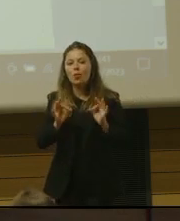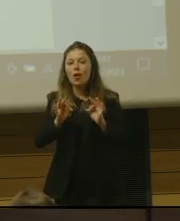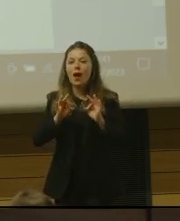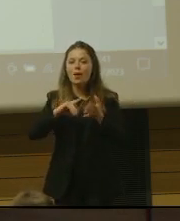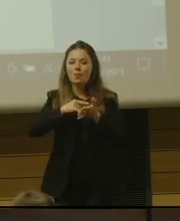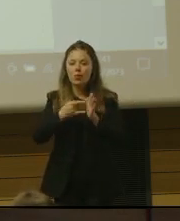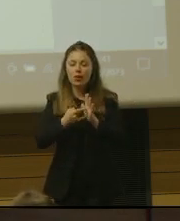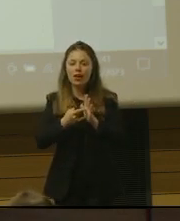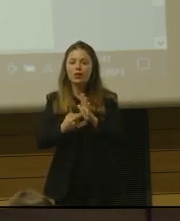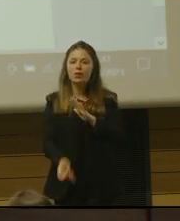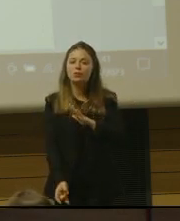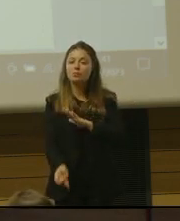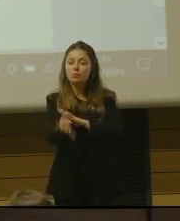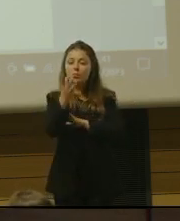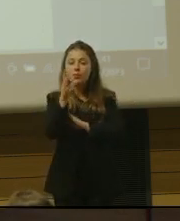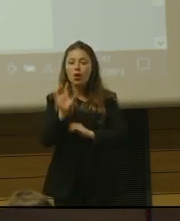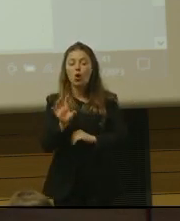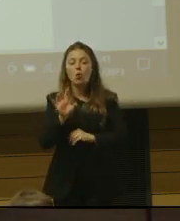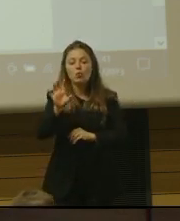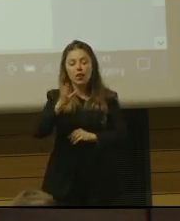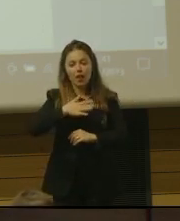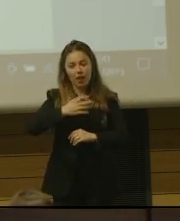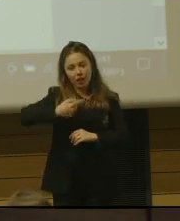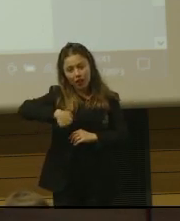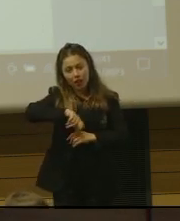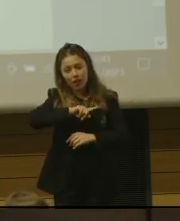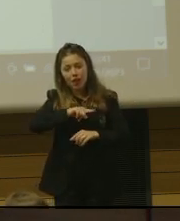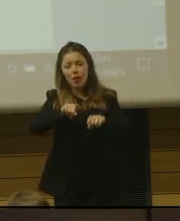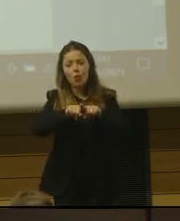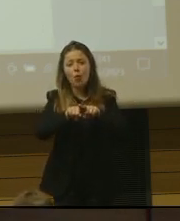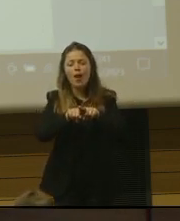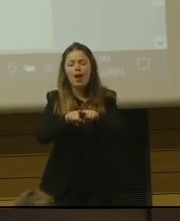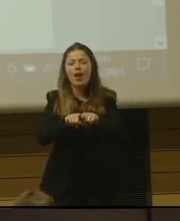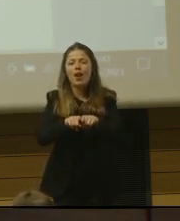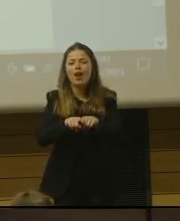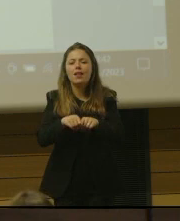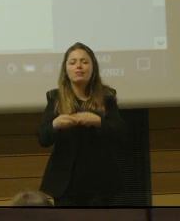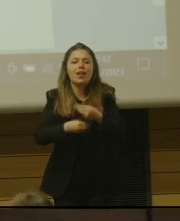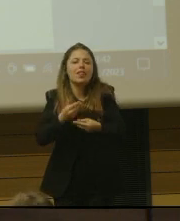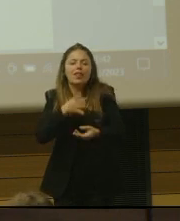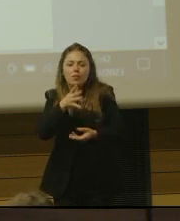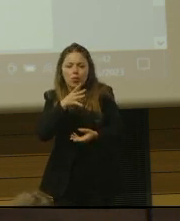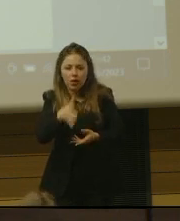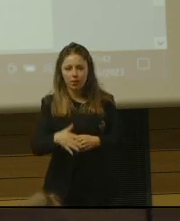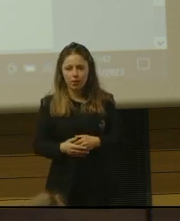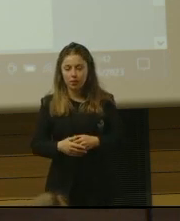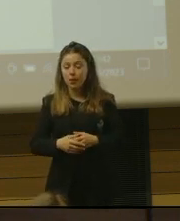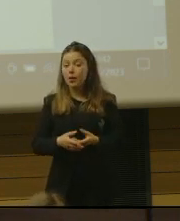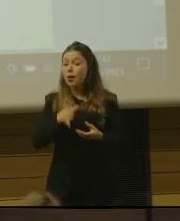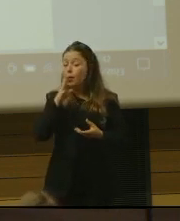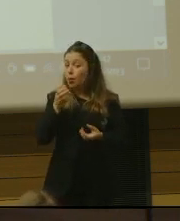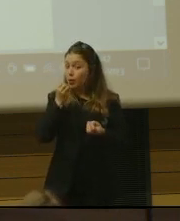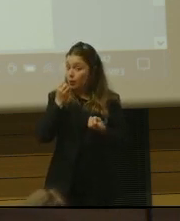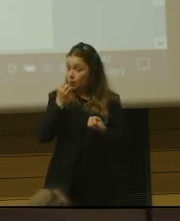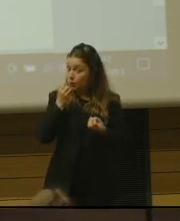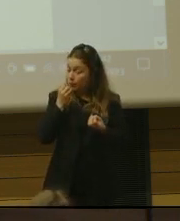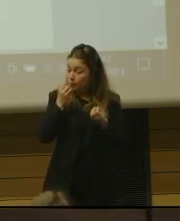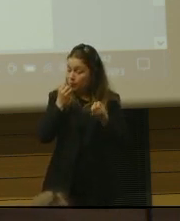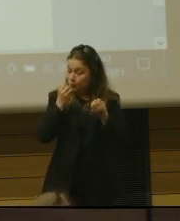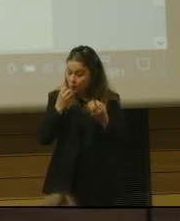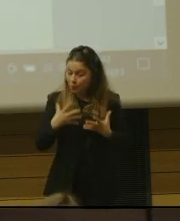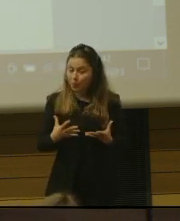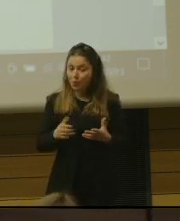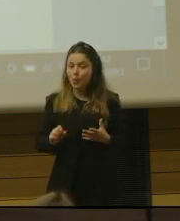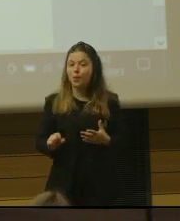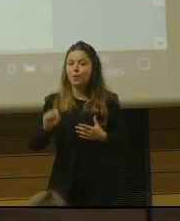proyecto que se realizó en vuestra comunidad, ¿qué os llevó a ello, ¿no? Bueno, pues en primer lugar, dar gracias